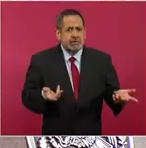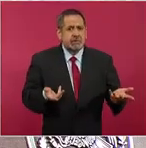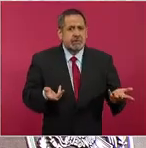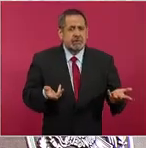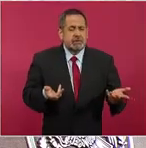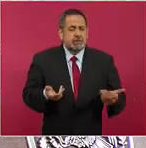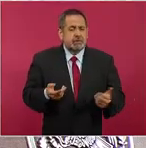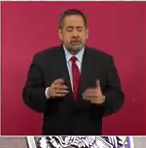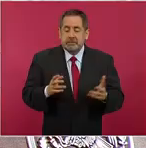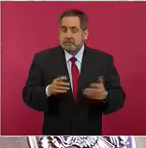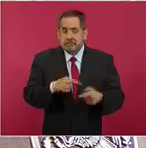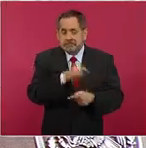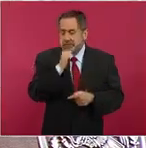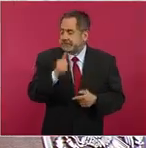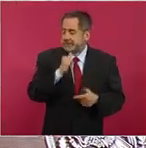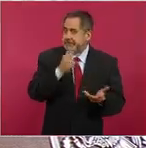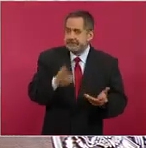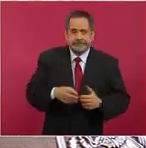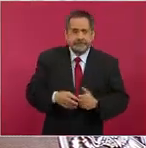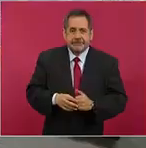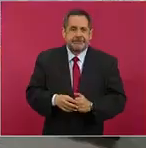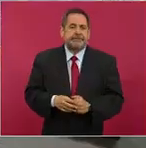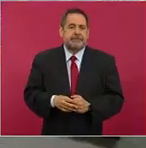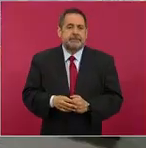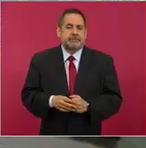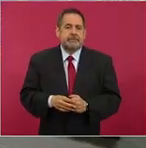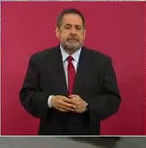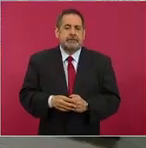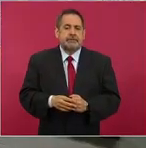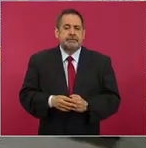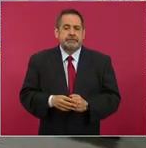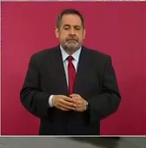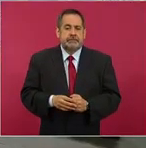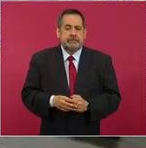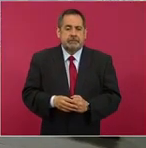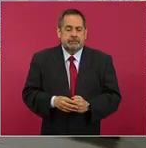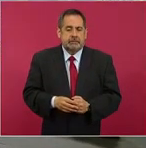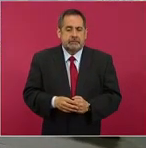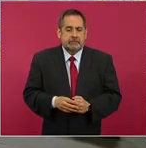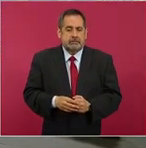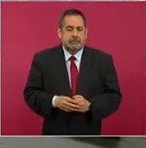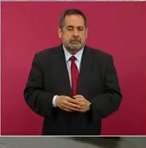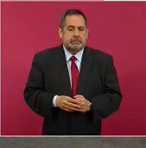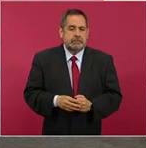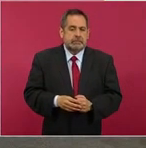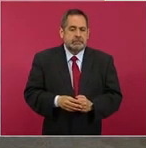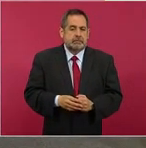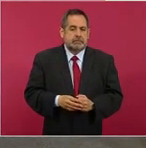Nada, nada, nada, nada.